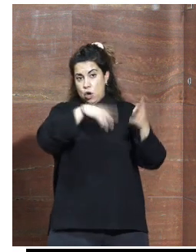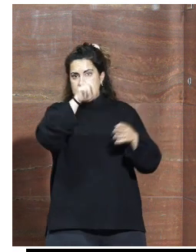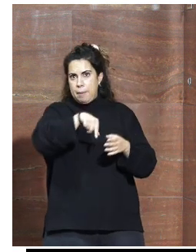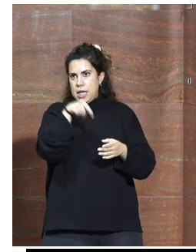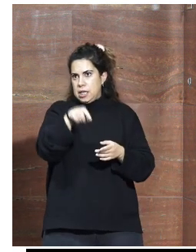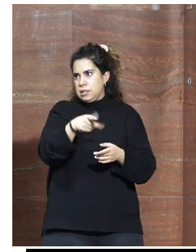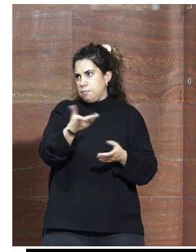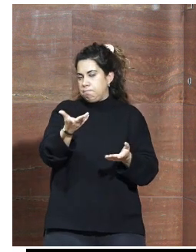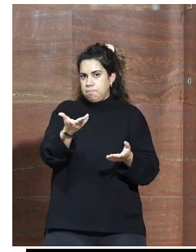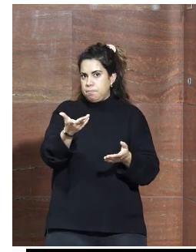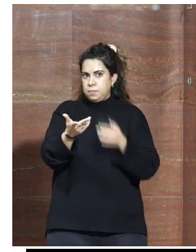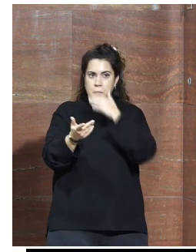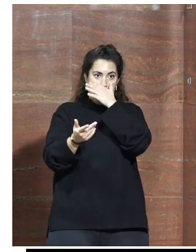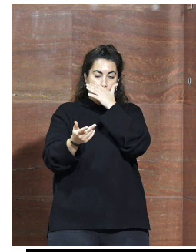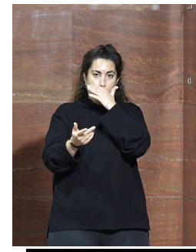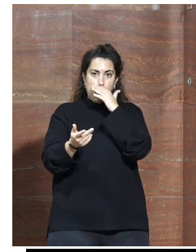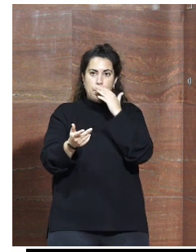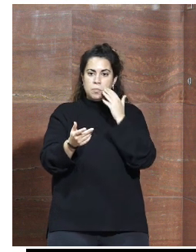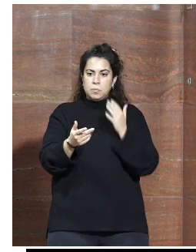algo absolutamente,